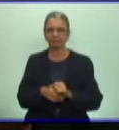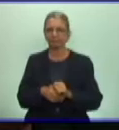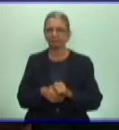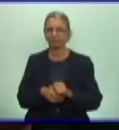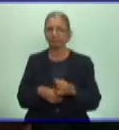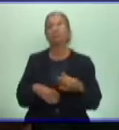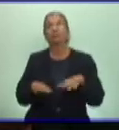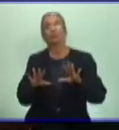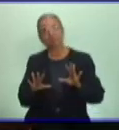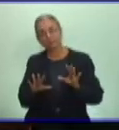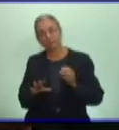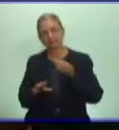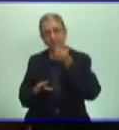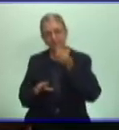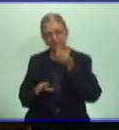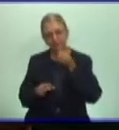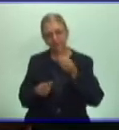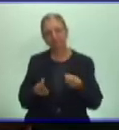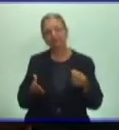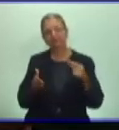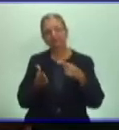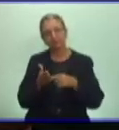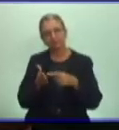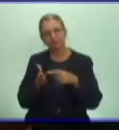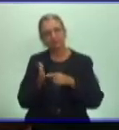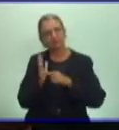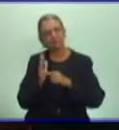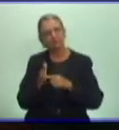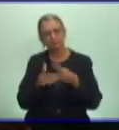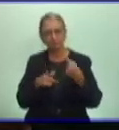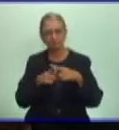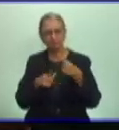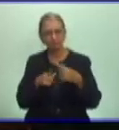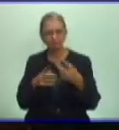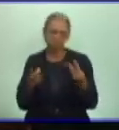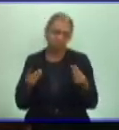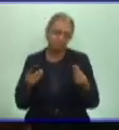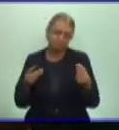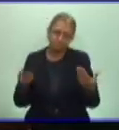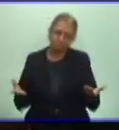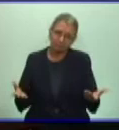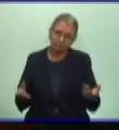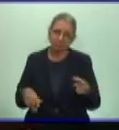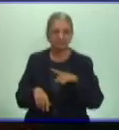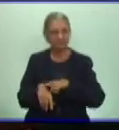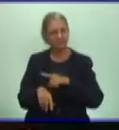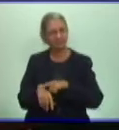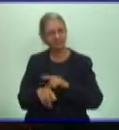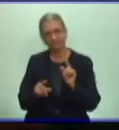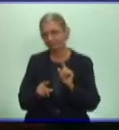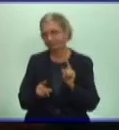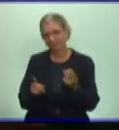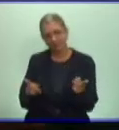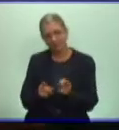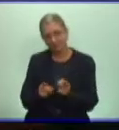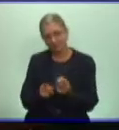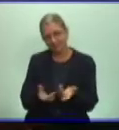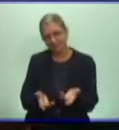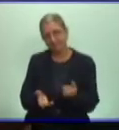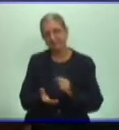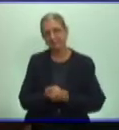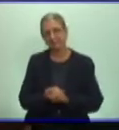ojalá y pudiéramos seguirle dando otras sugerencias. Son muchísimas, claro, las que pudiéramos ofrecer, pero el espacio no nos da toda la